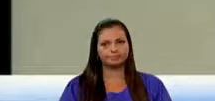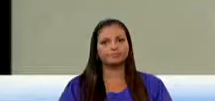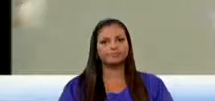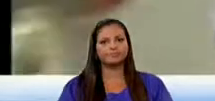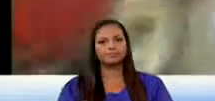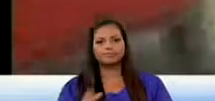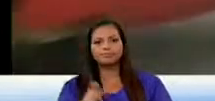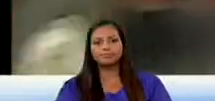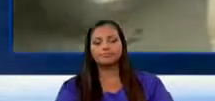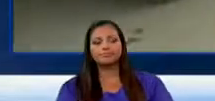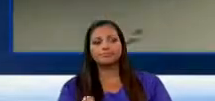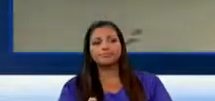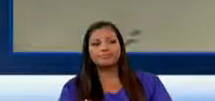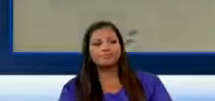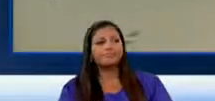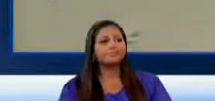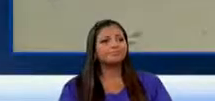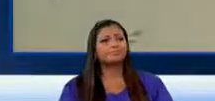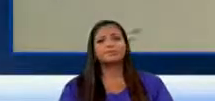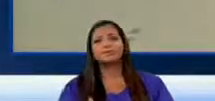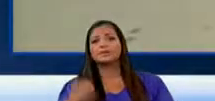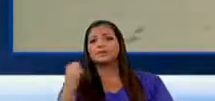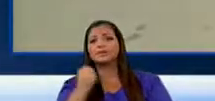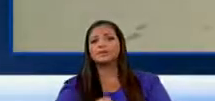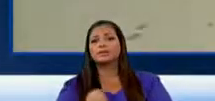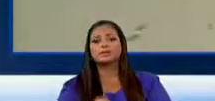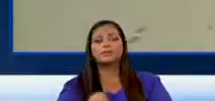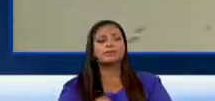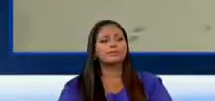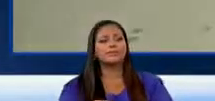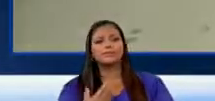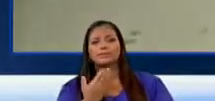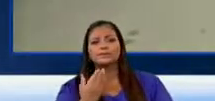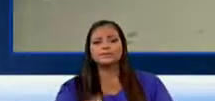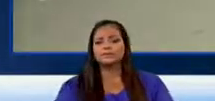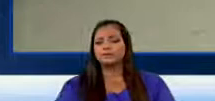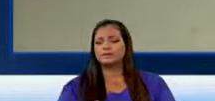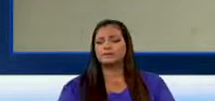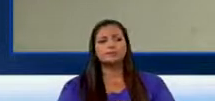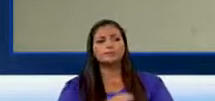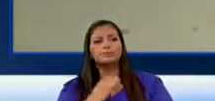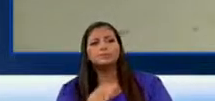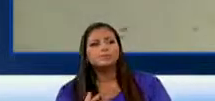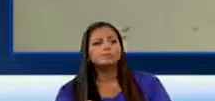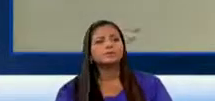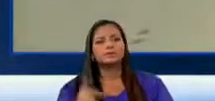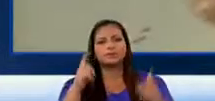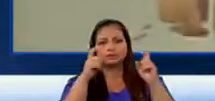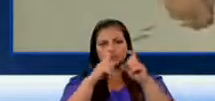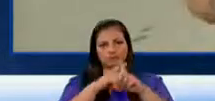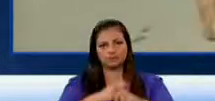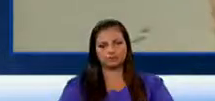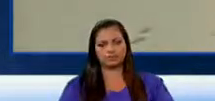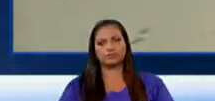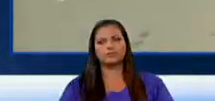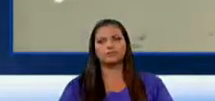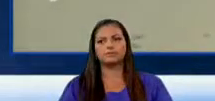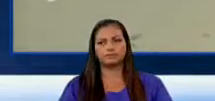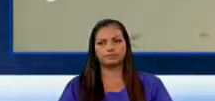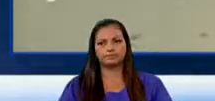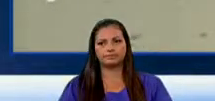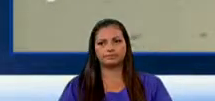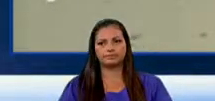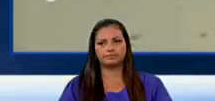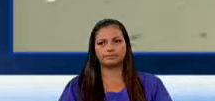sus destinos en horas de la mañana y de la tarde, que son a veces mucho más complicadas. Por supuesto que sí. Las horas